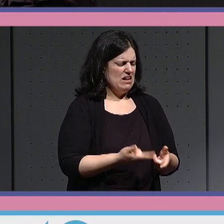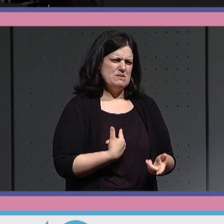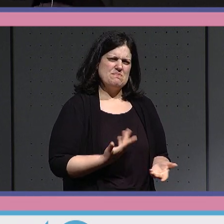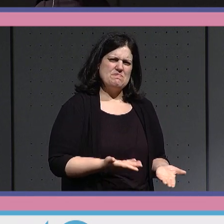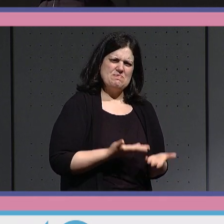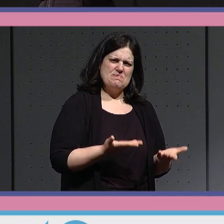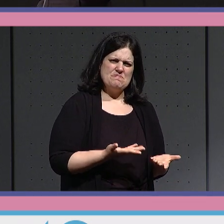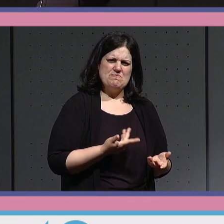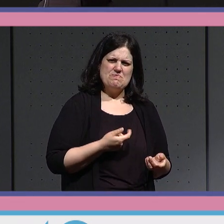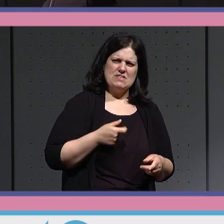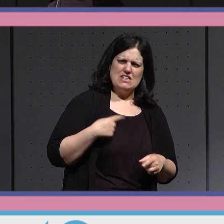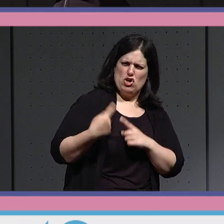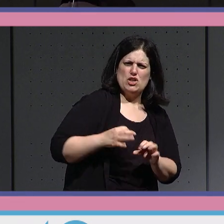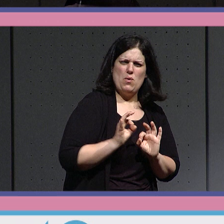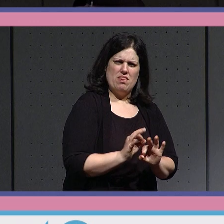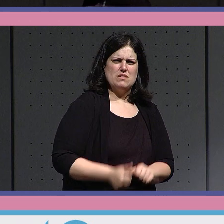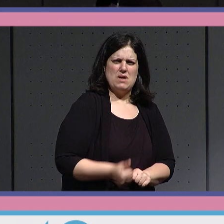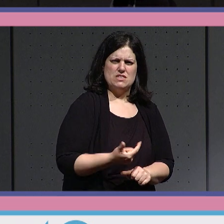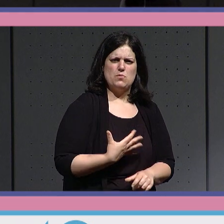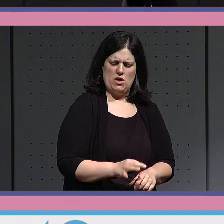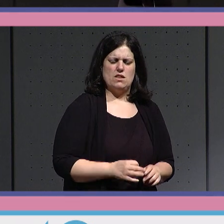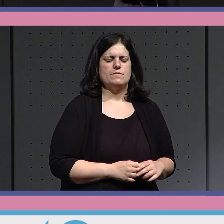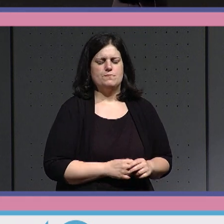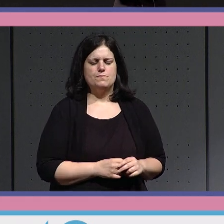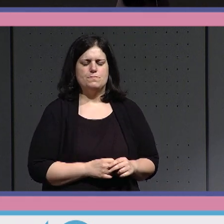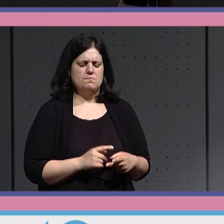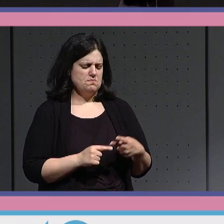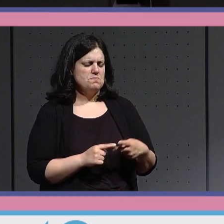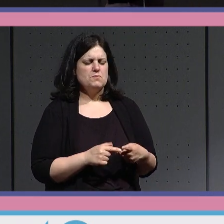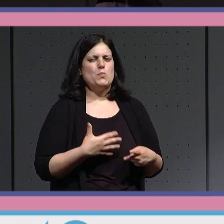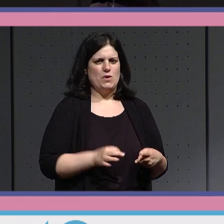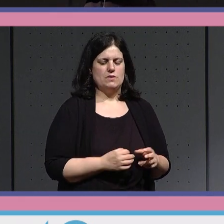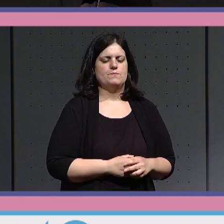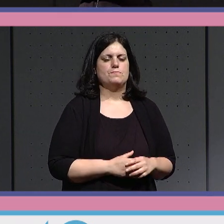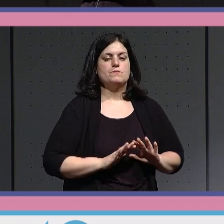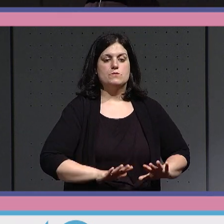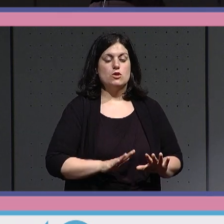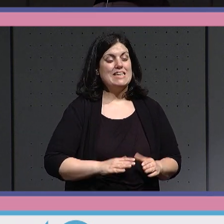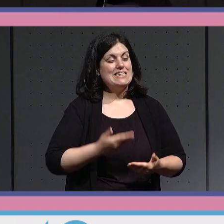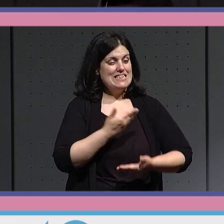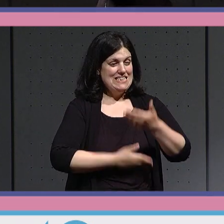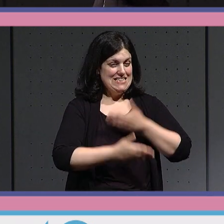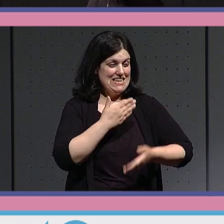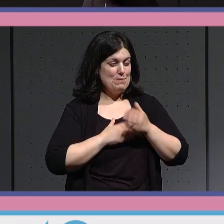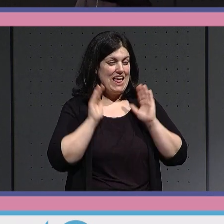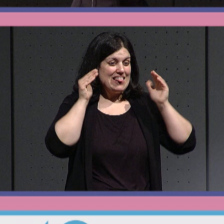efectos secundarios. Es muy habitual que esto ocurra, ¿vale? Tenemos que tener en cuenta que la discapacidad en los